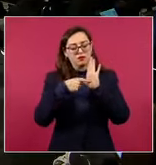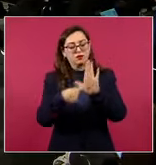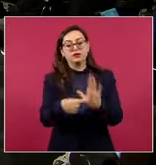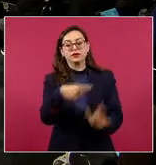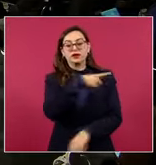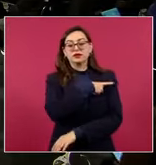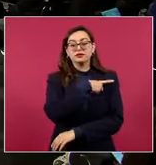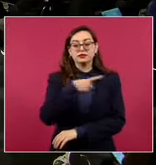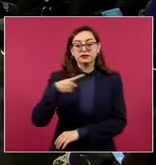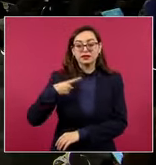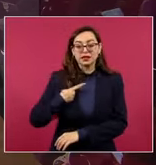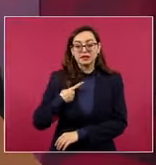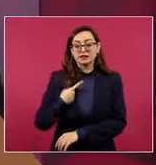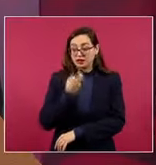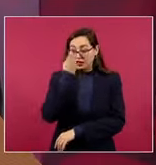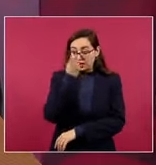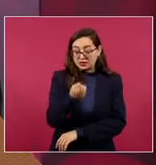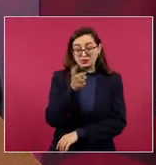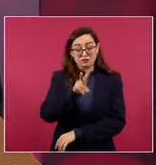Que se sepa todo.